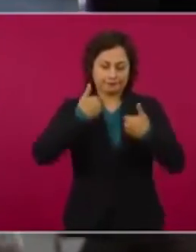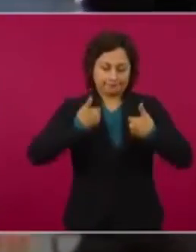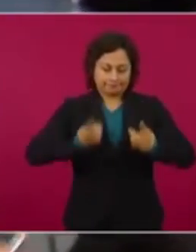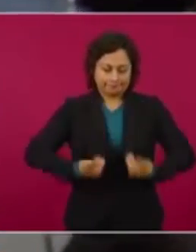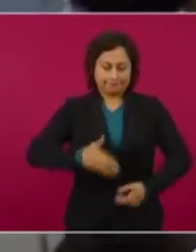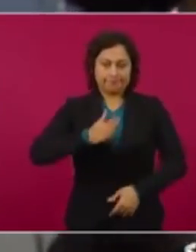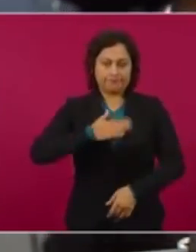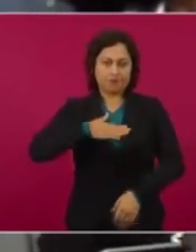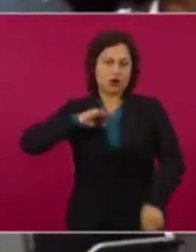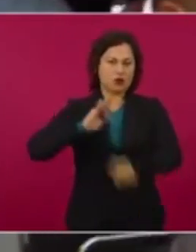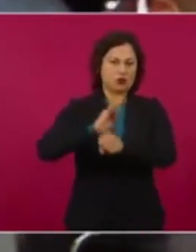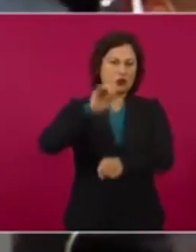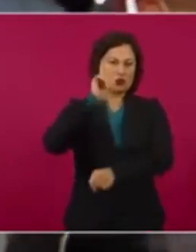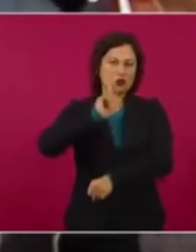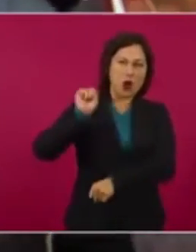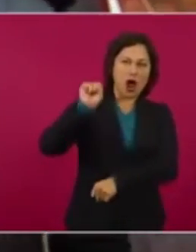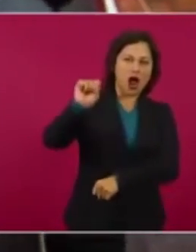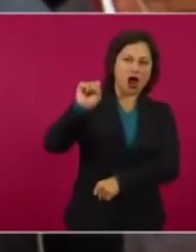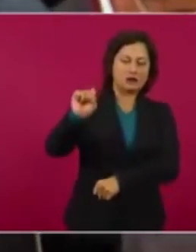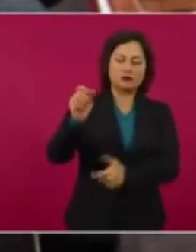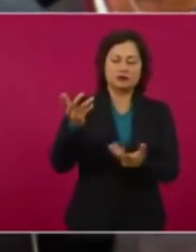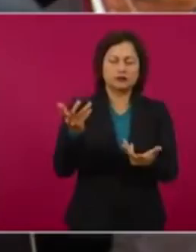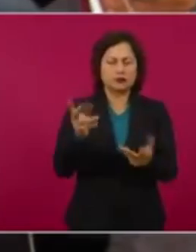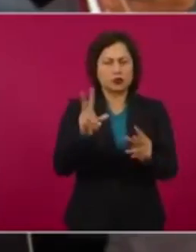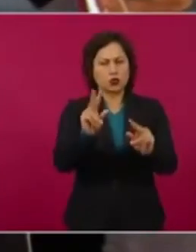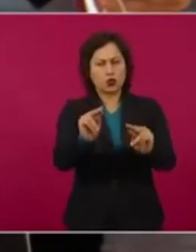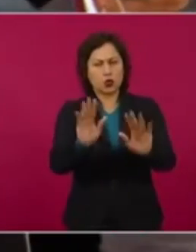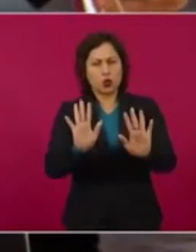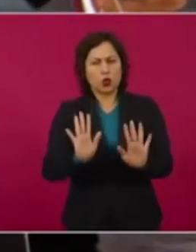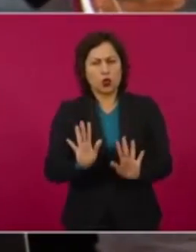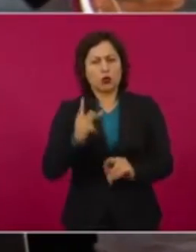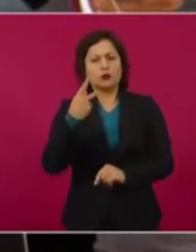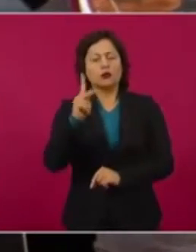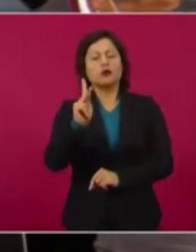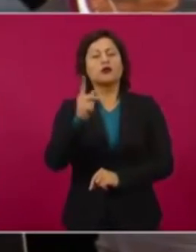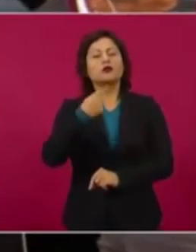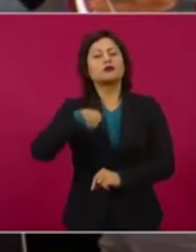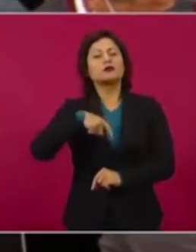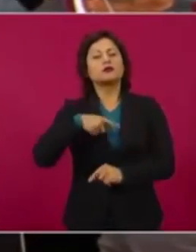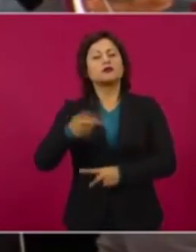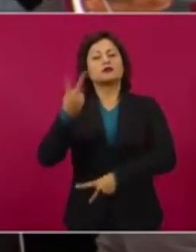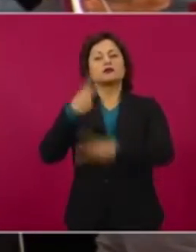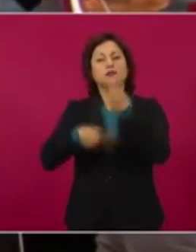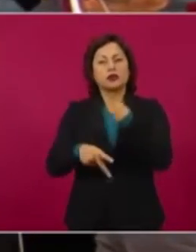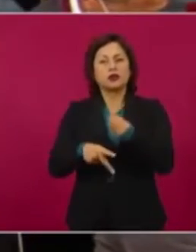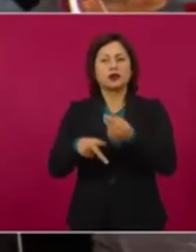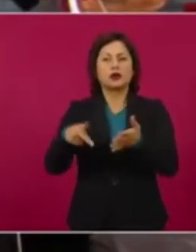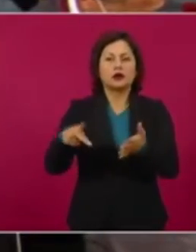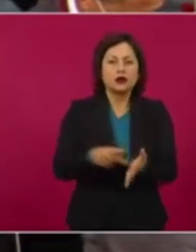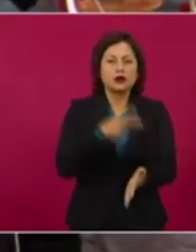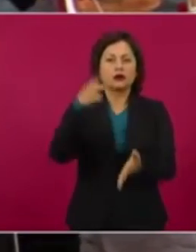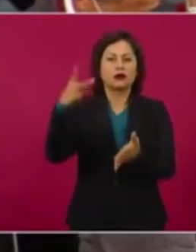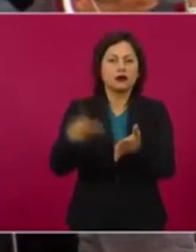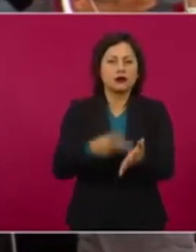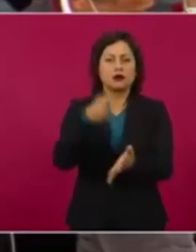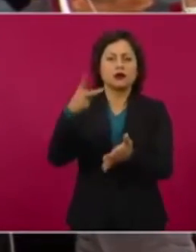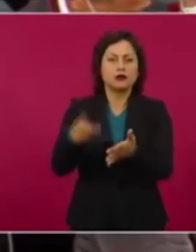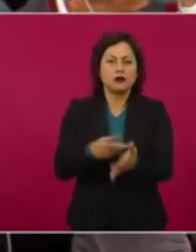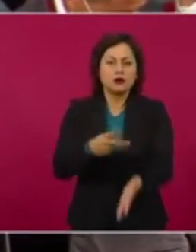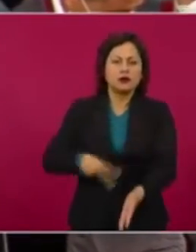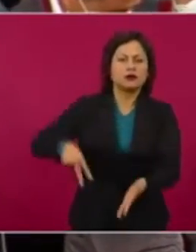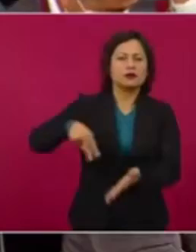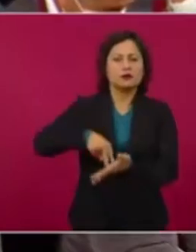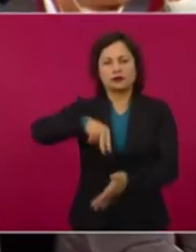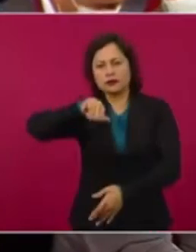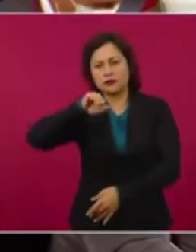tenemos que venir a recordarle esto, cada vez es más